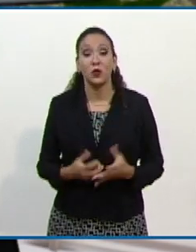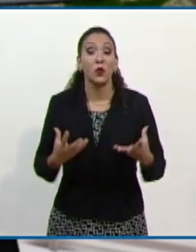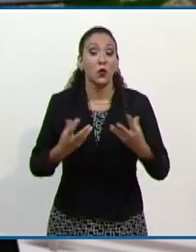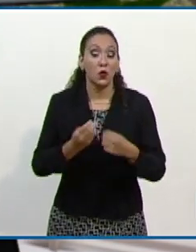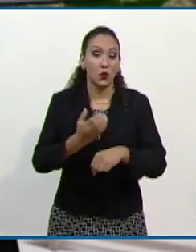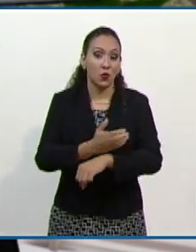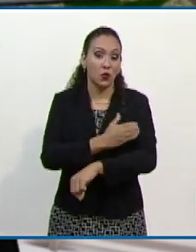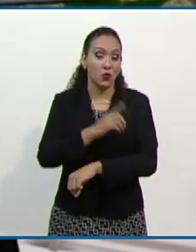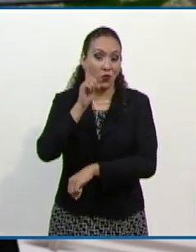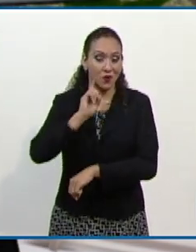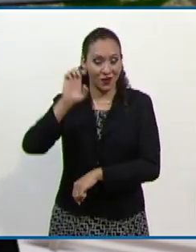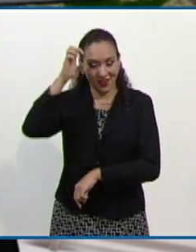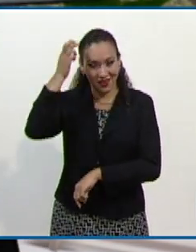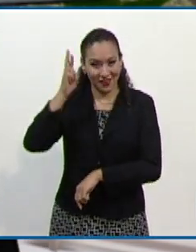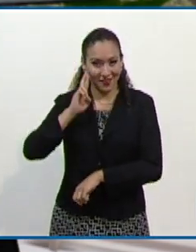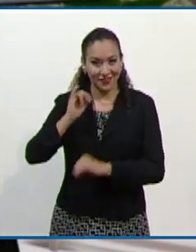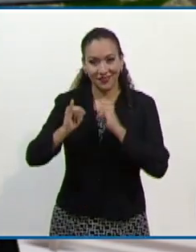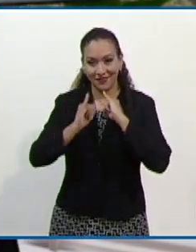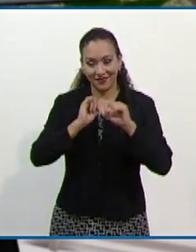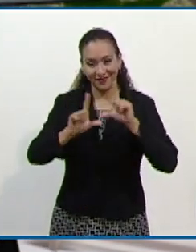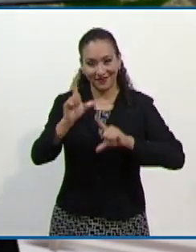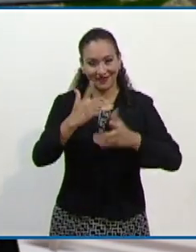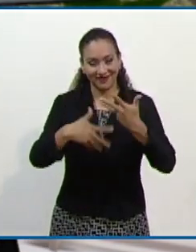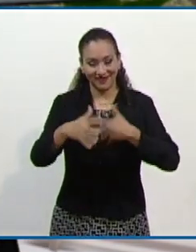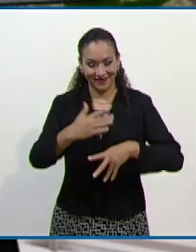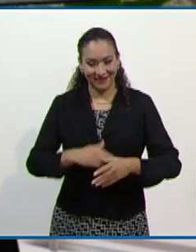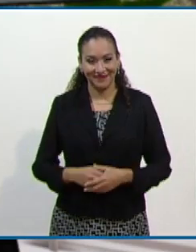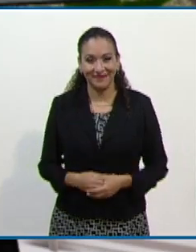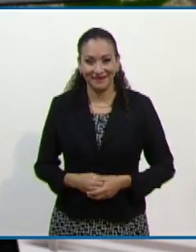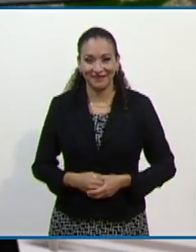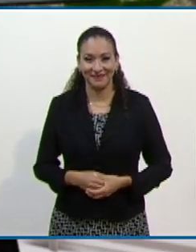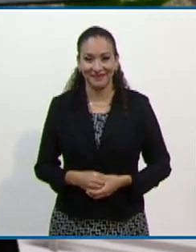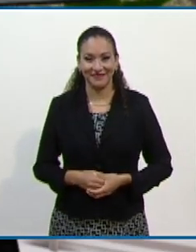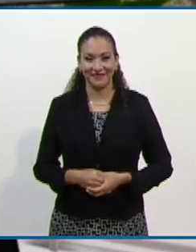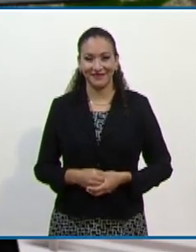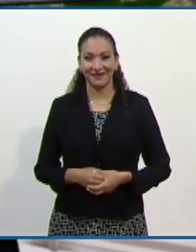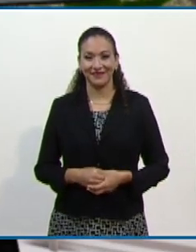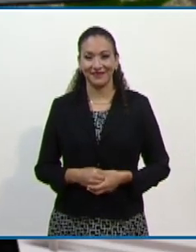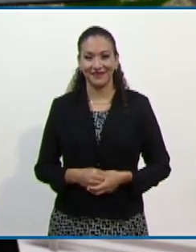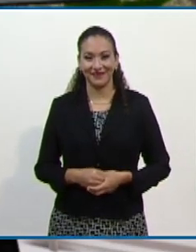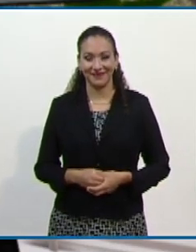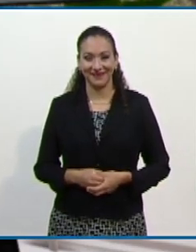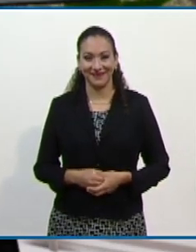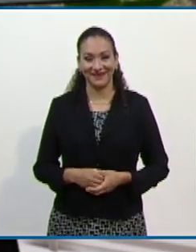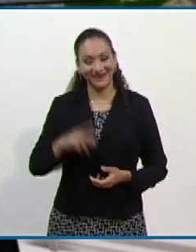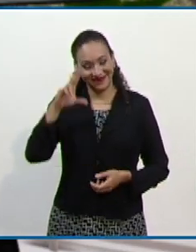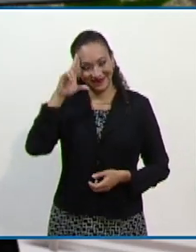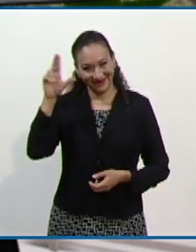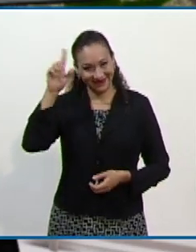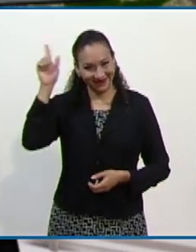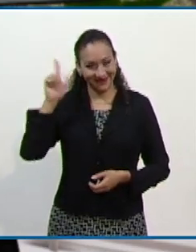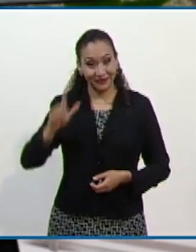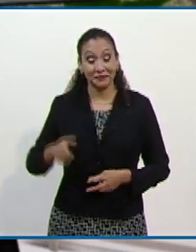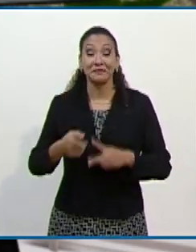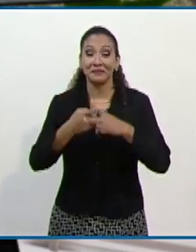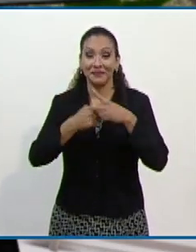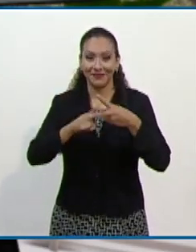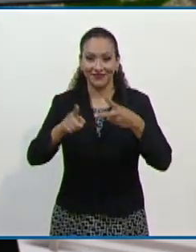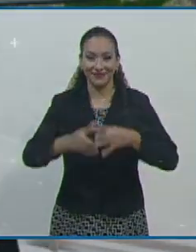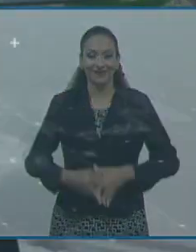junto a mi compañera Eusiris Rostro en la interpretación en lengua de señas mexicana. Hola, Eusiris. Y es así como